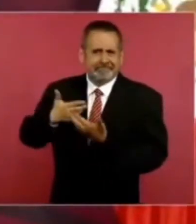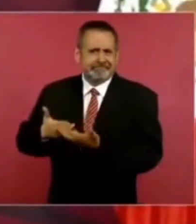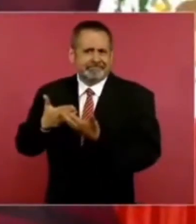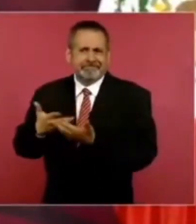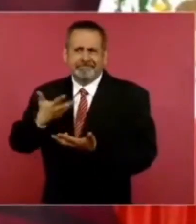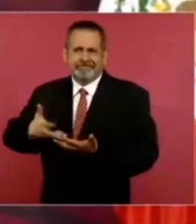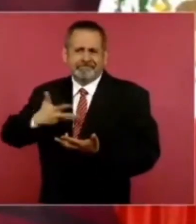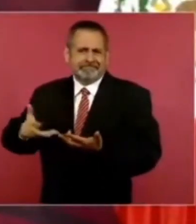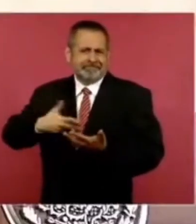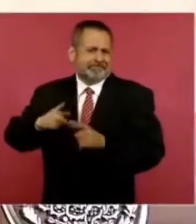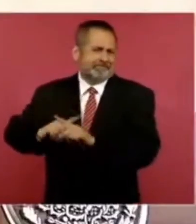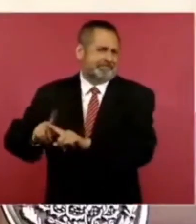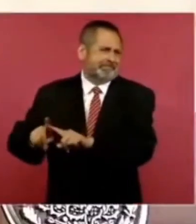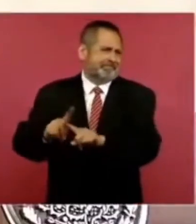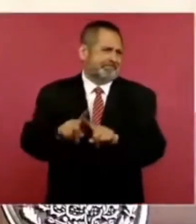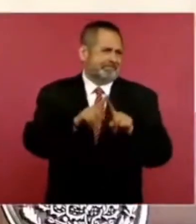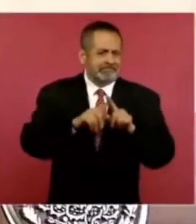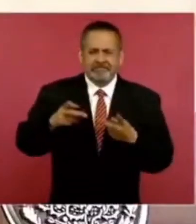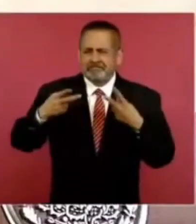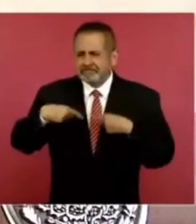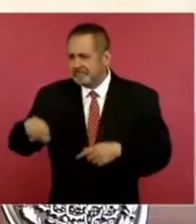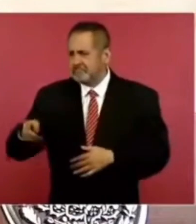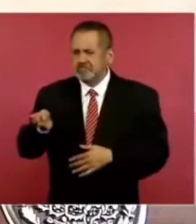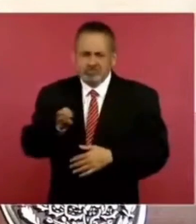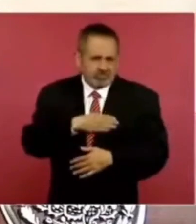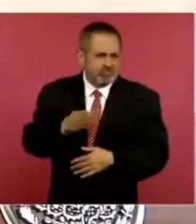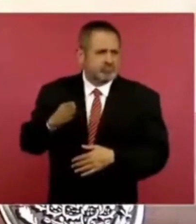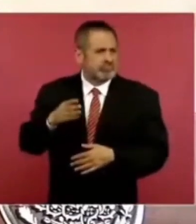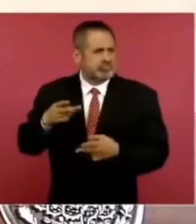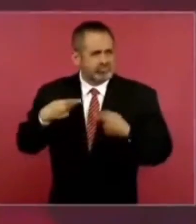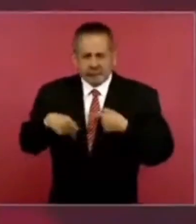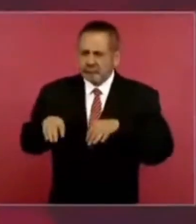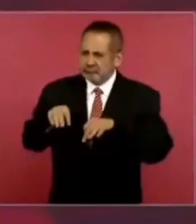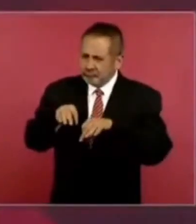naturales, con un pueblo bueno, trabajador.